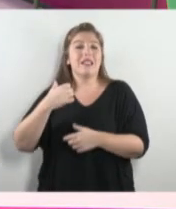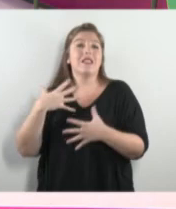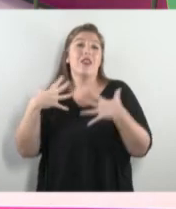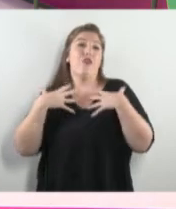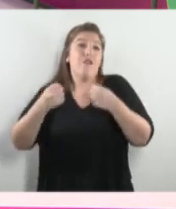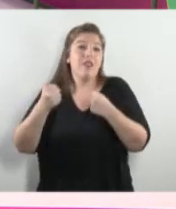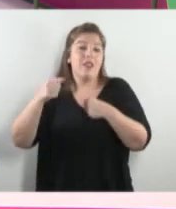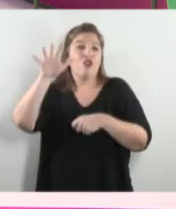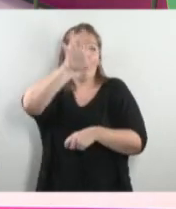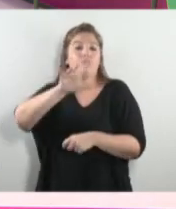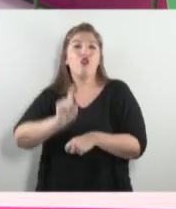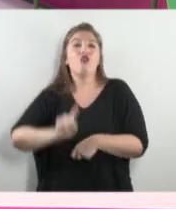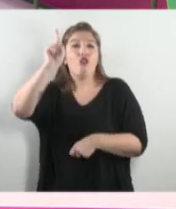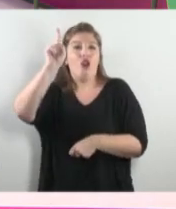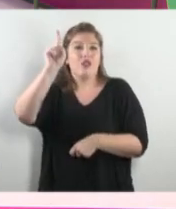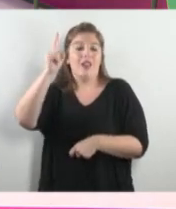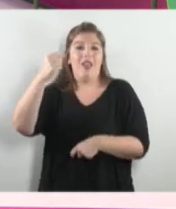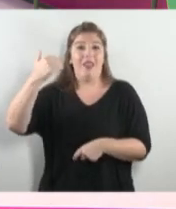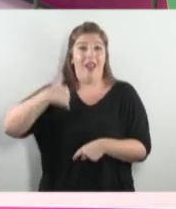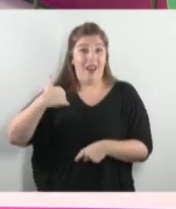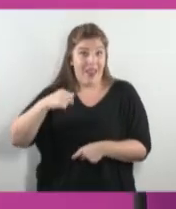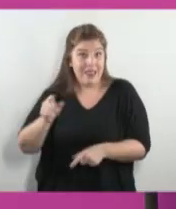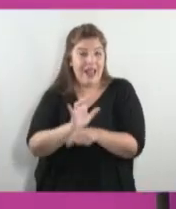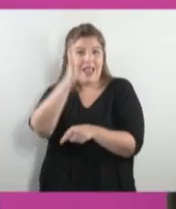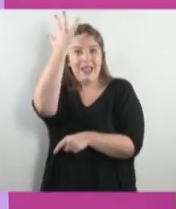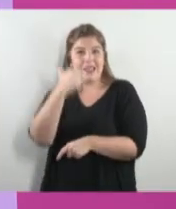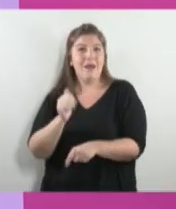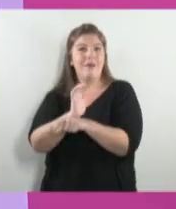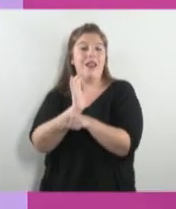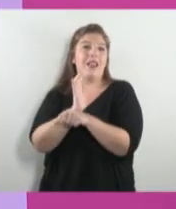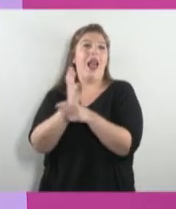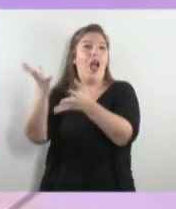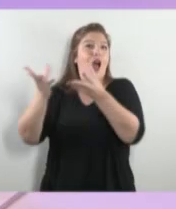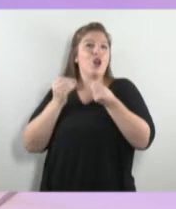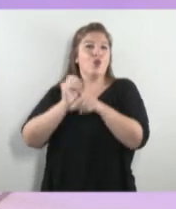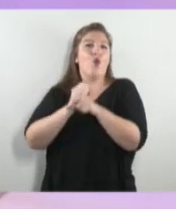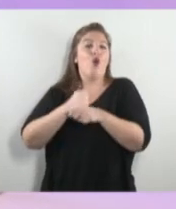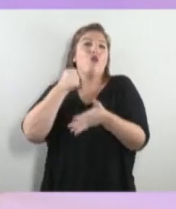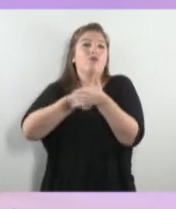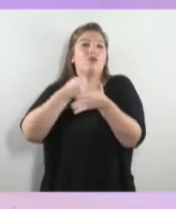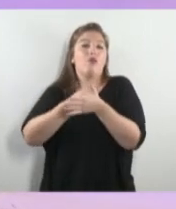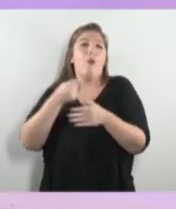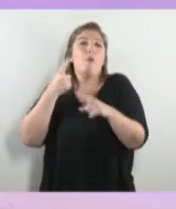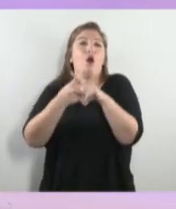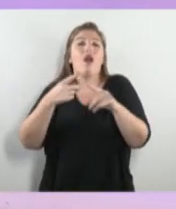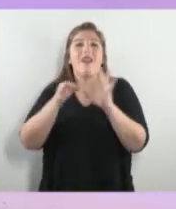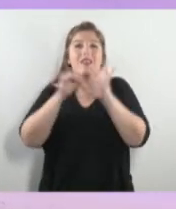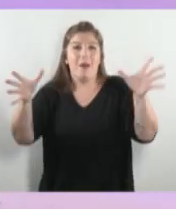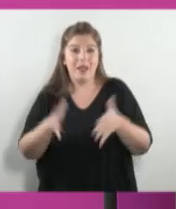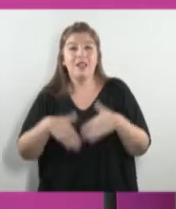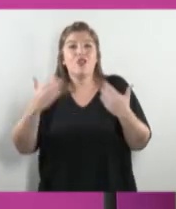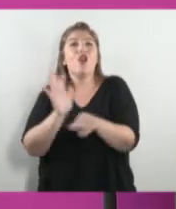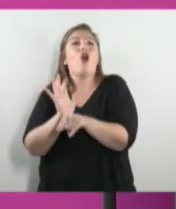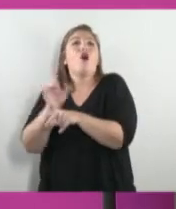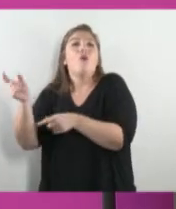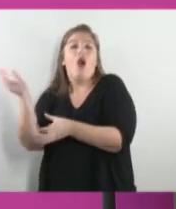con que le permitió a San Martín esto llevar a cabo su campaña de independencia. Entonces, también era como el caballito de